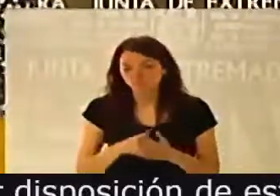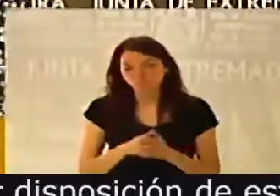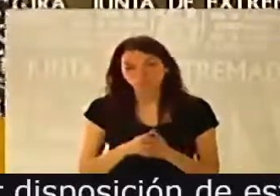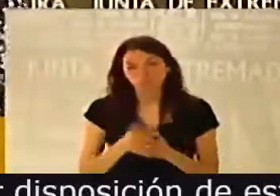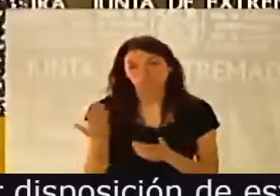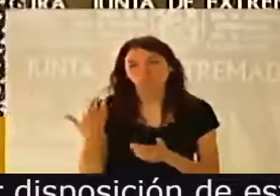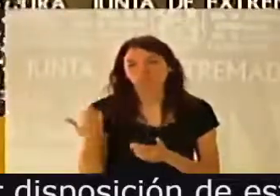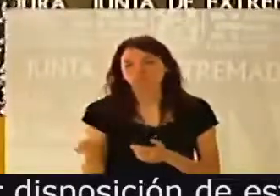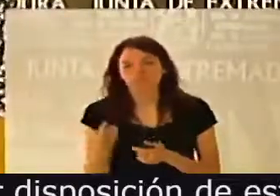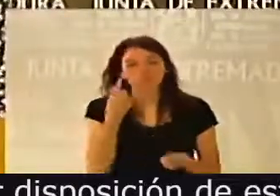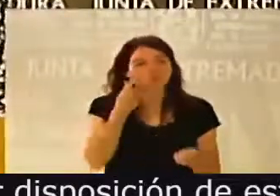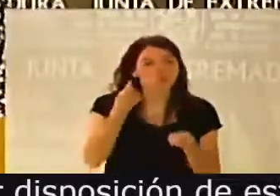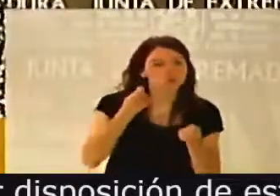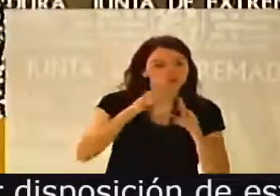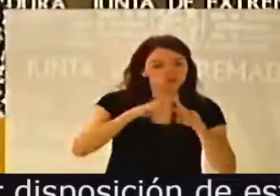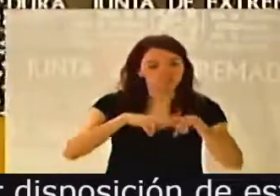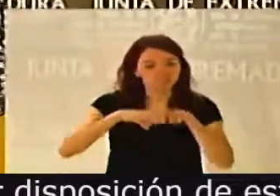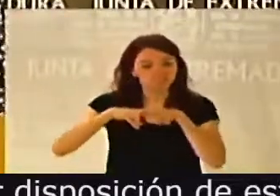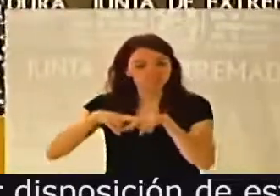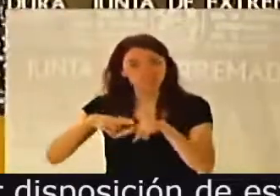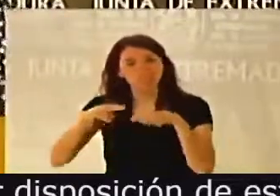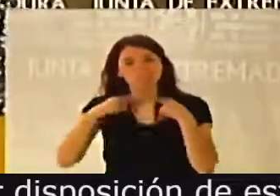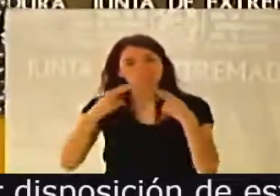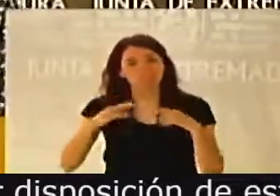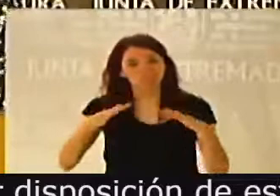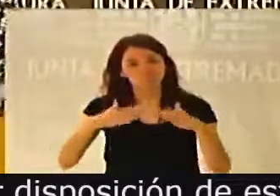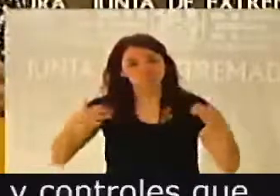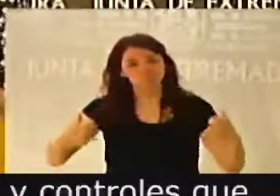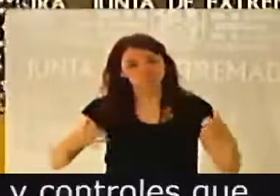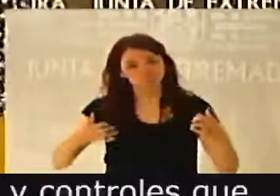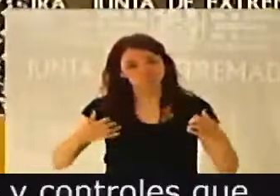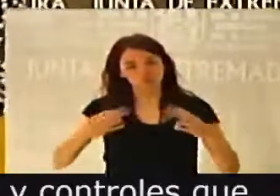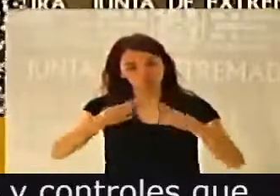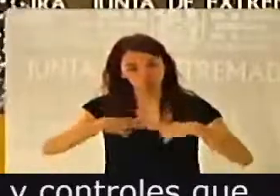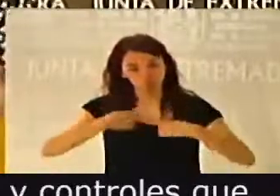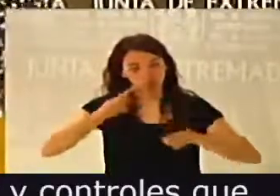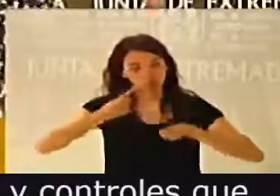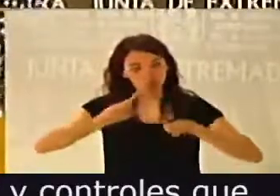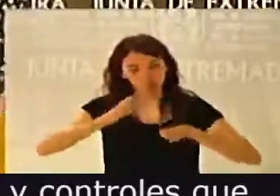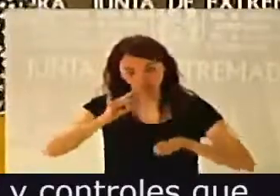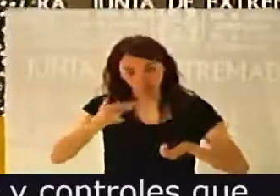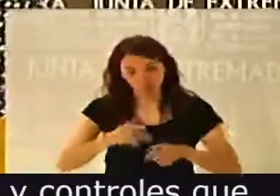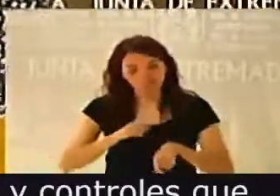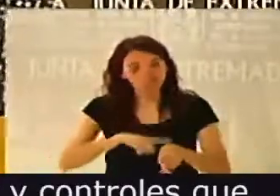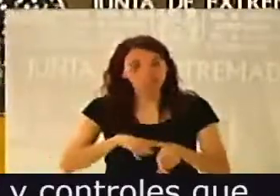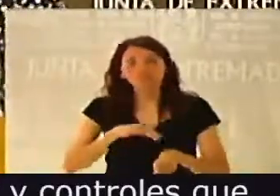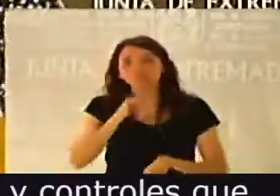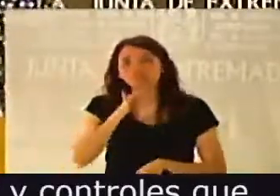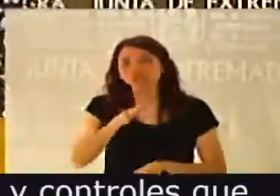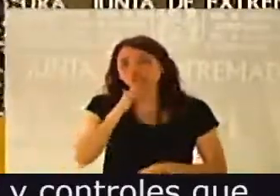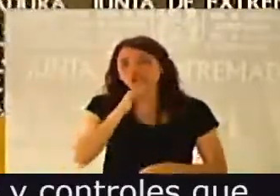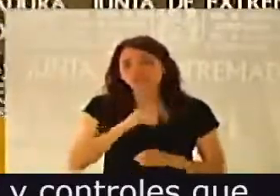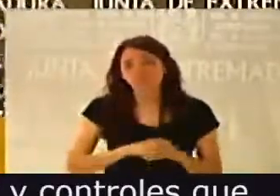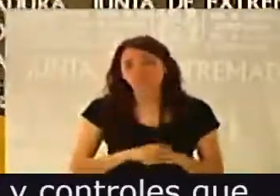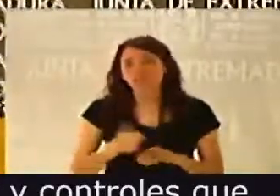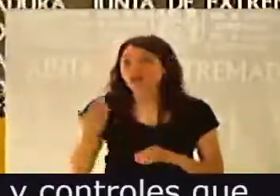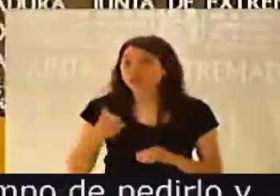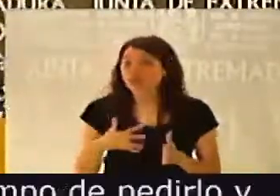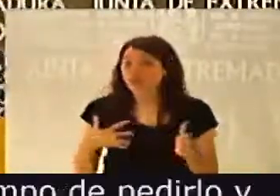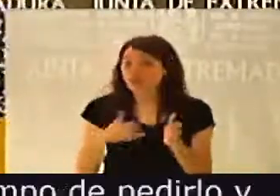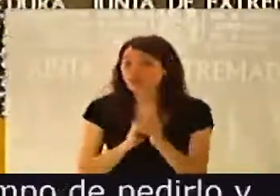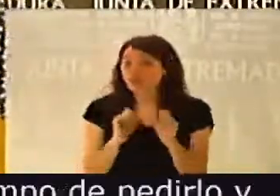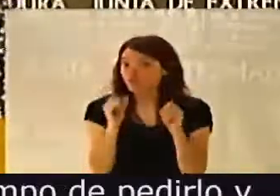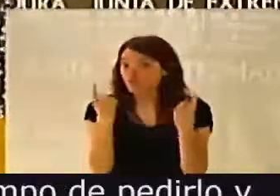requerimientos y controles que sus señorías hacen al Ejecutivo. Estamos en tiempo de pedirlo y cuando lo registremos siempre os